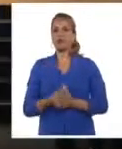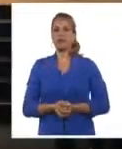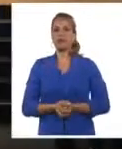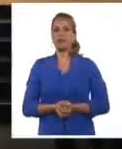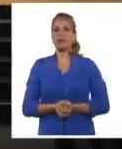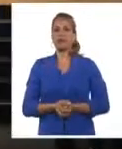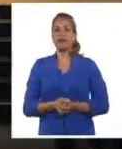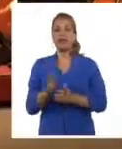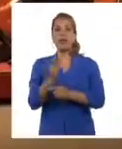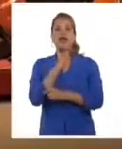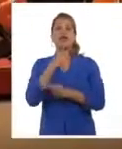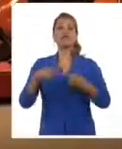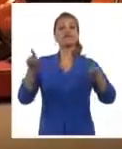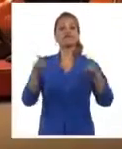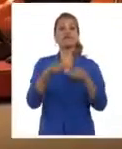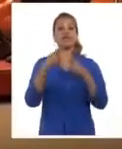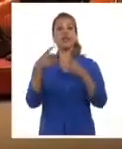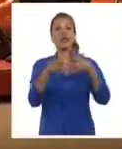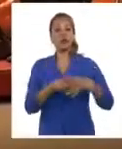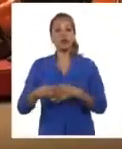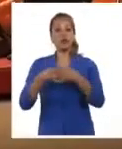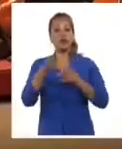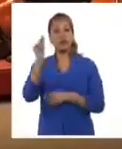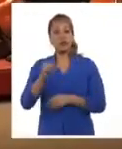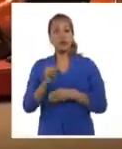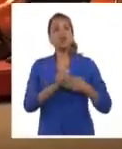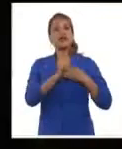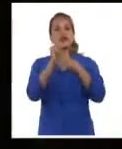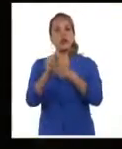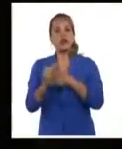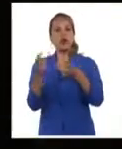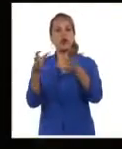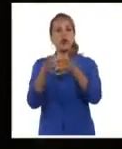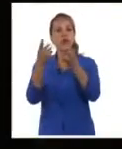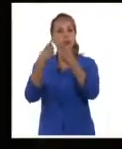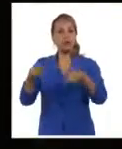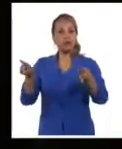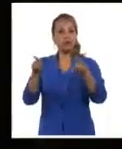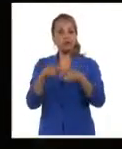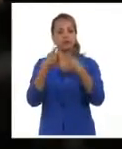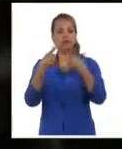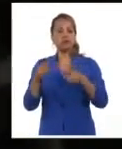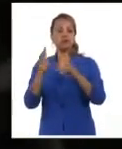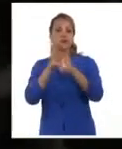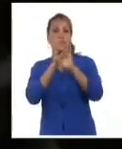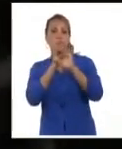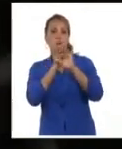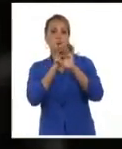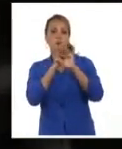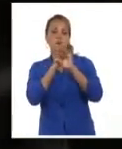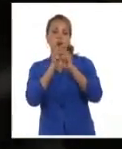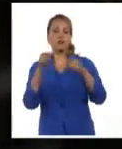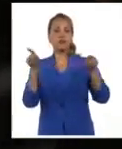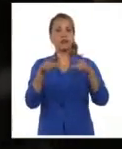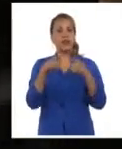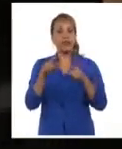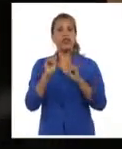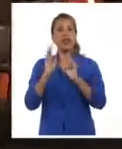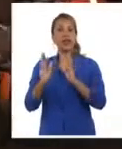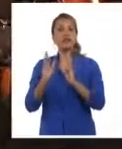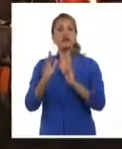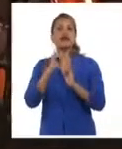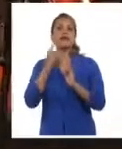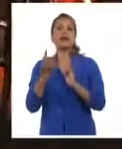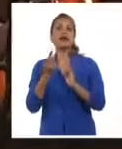maestro estadounidense Stefan Sanders dirigió este domingo a la Orquesta Sinfónica Nacional de Cuba en un emotivo concierto que formó parte de la dedicatoria